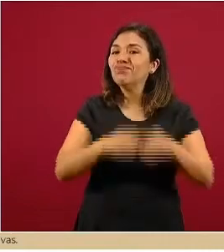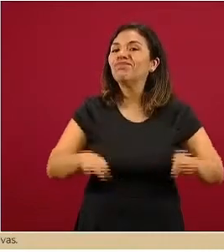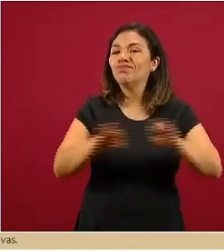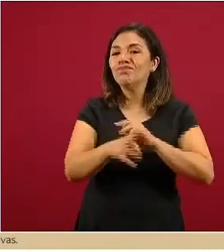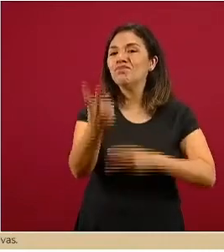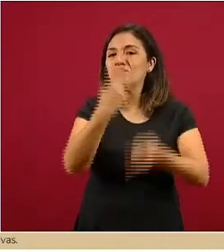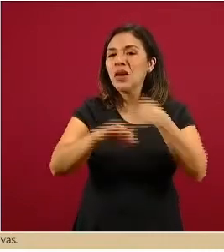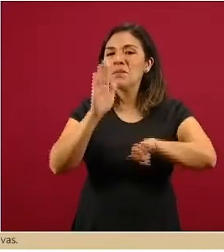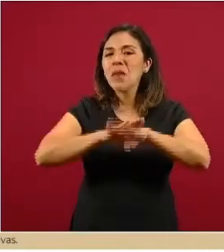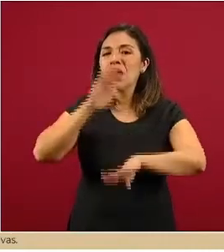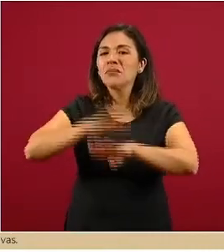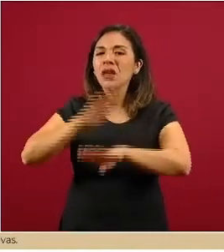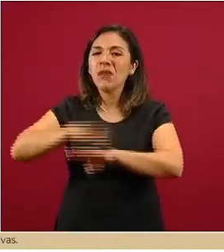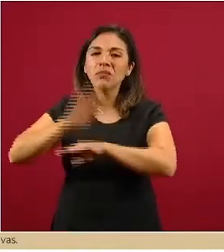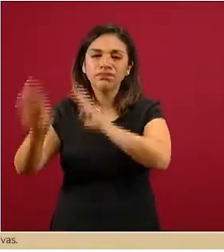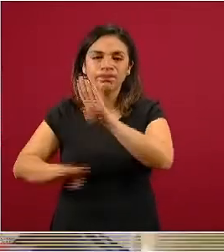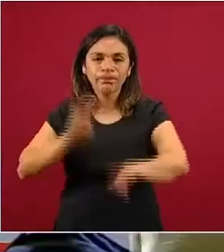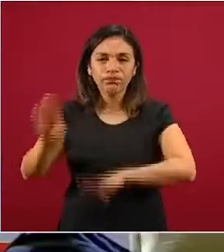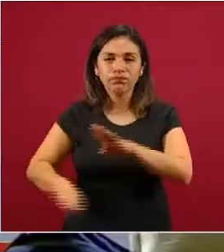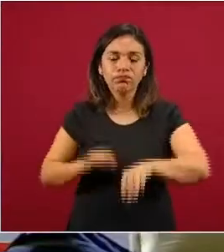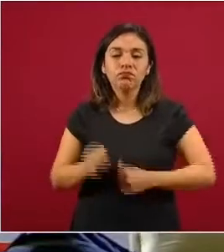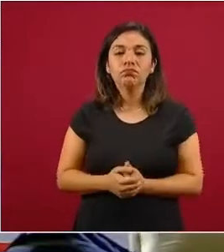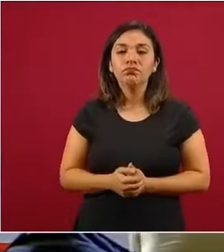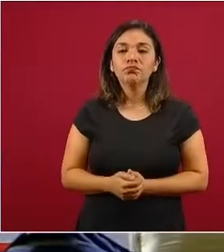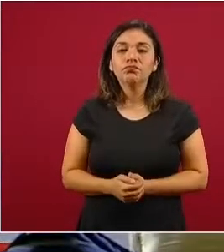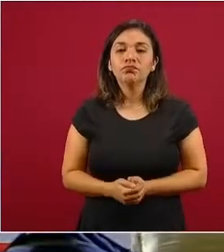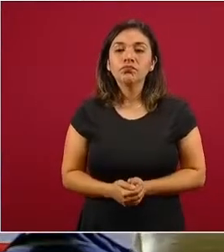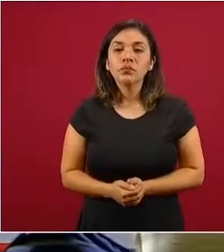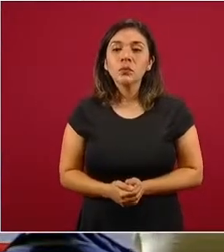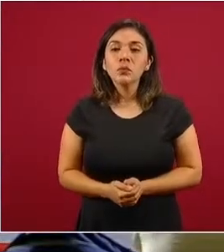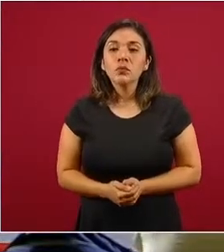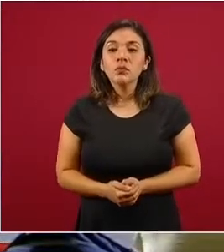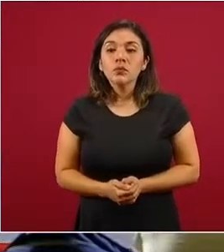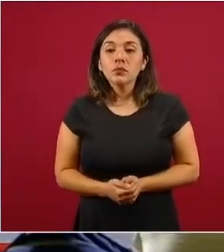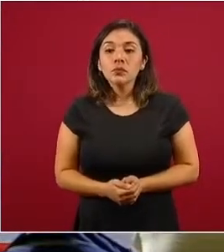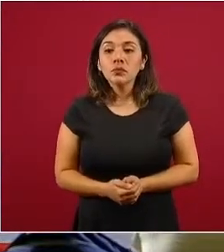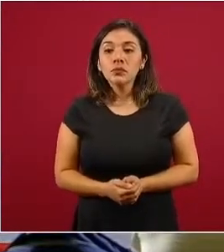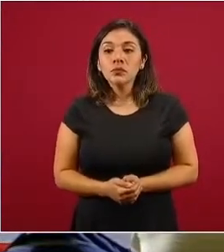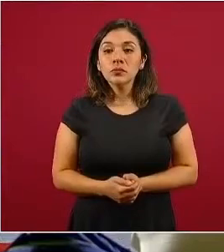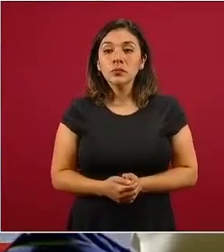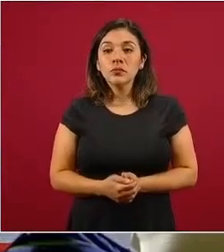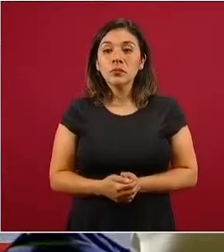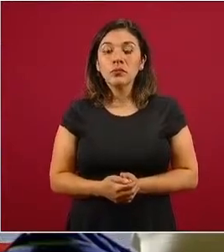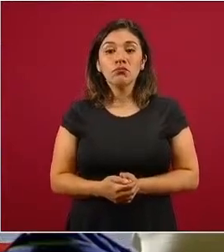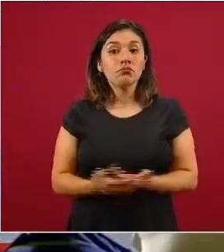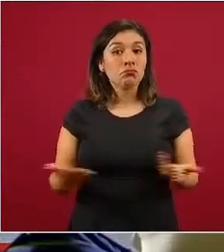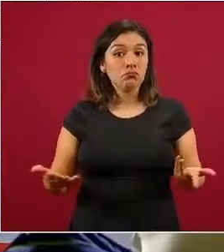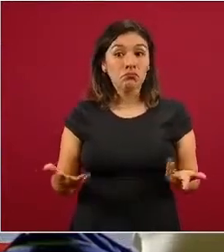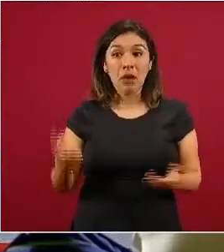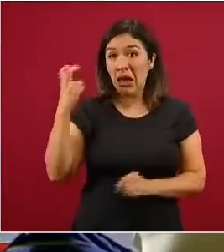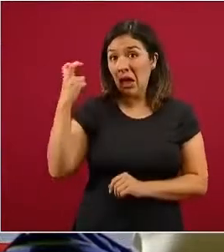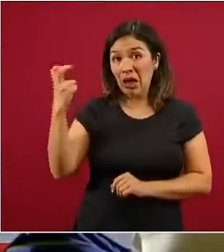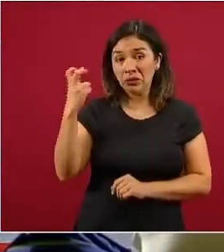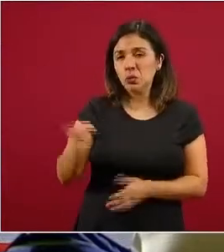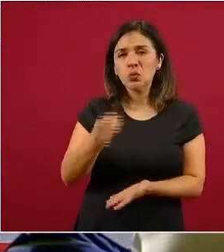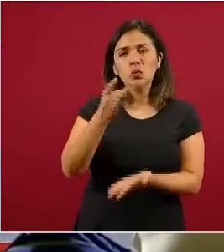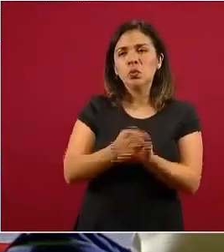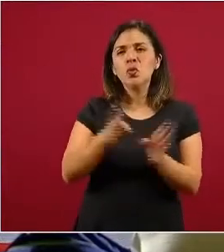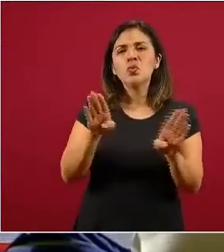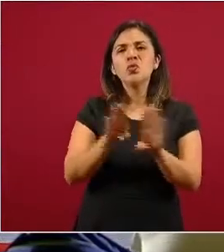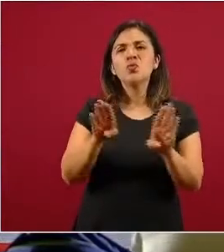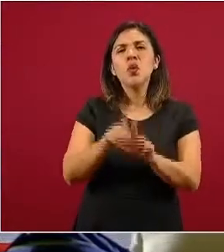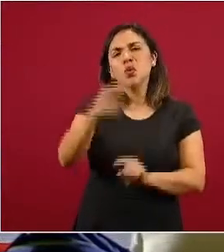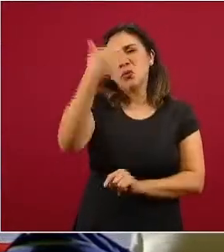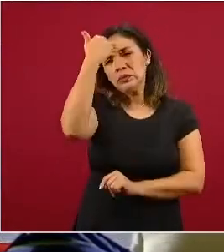Latina. Y dependiendo del color es qué tanto exceso de mortalidad. Esto se compara con la siguiente gráfica, que también la presentamos